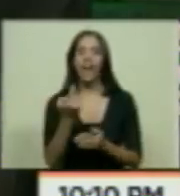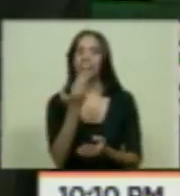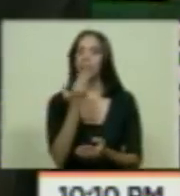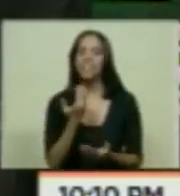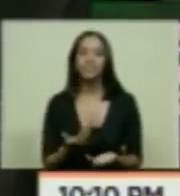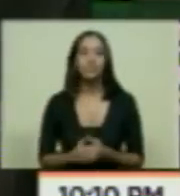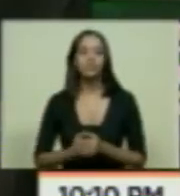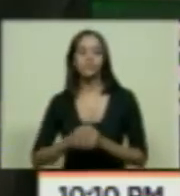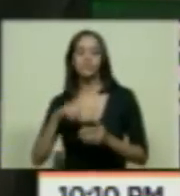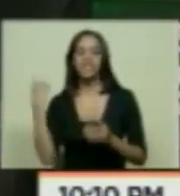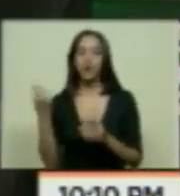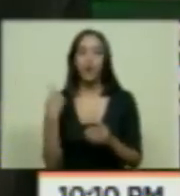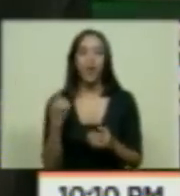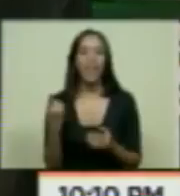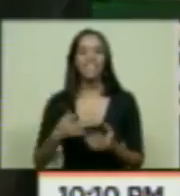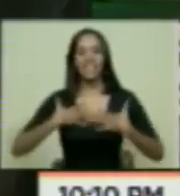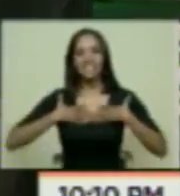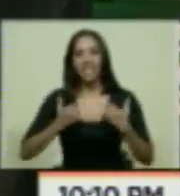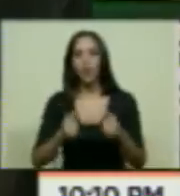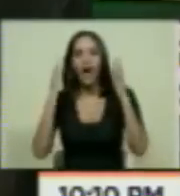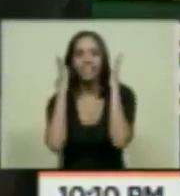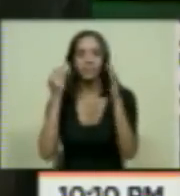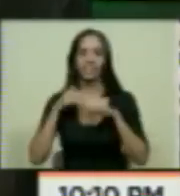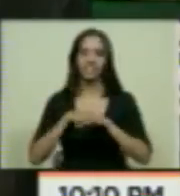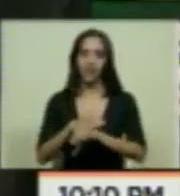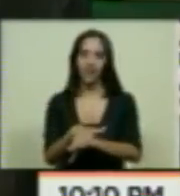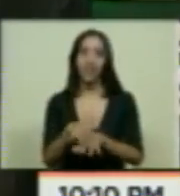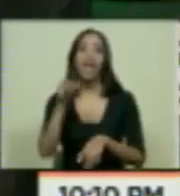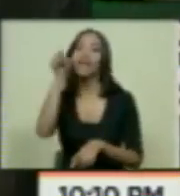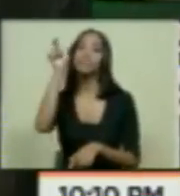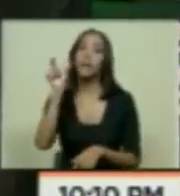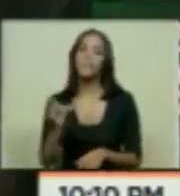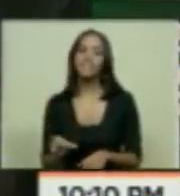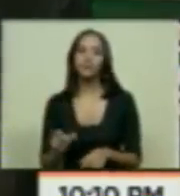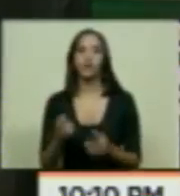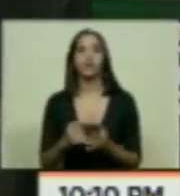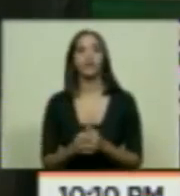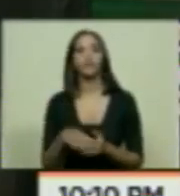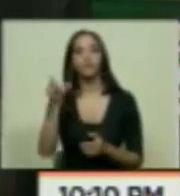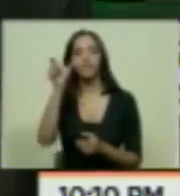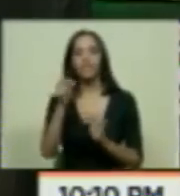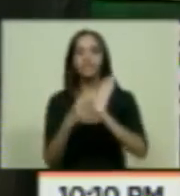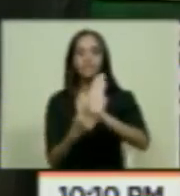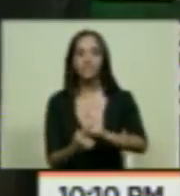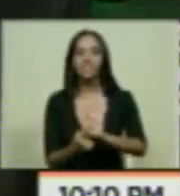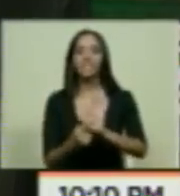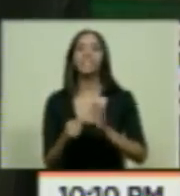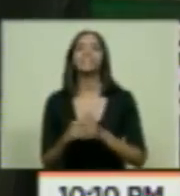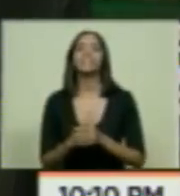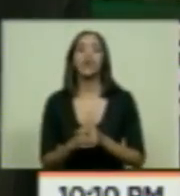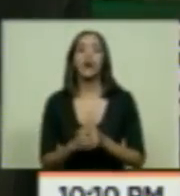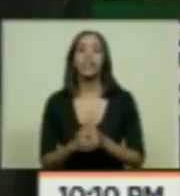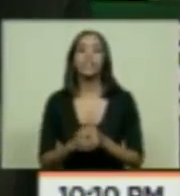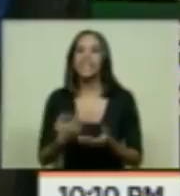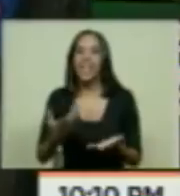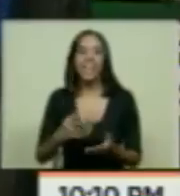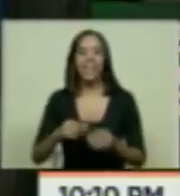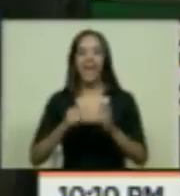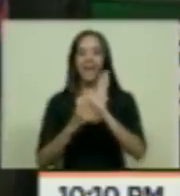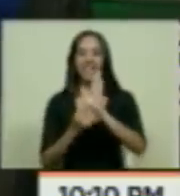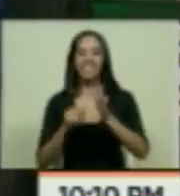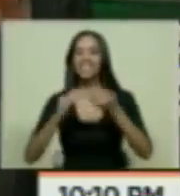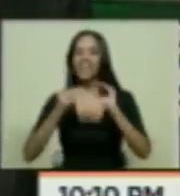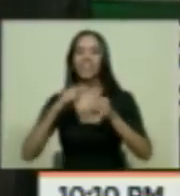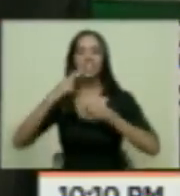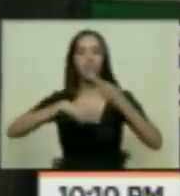solidarias, con esas jornadas de salud y de atención integral. Ese personaje es una referencia de la moralidad, una referencia de la ética